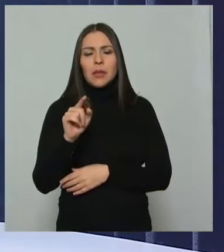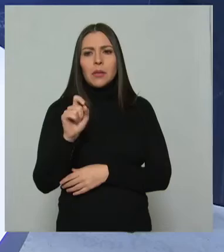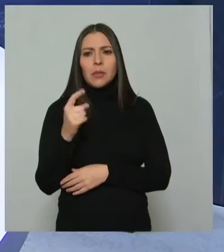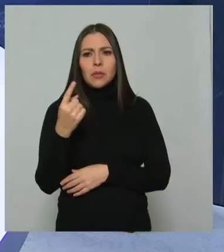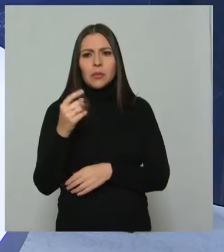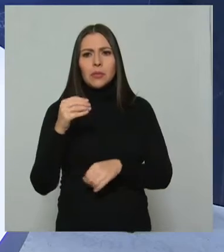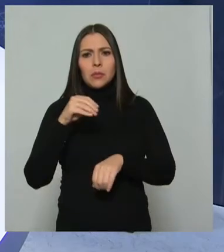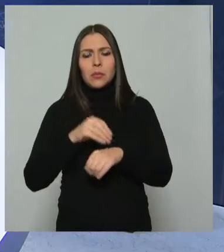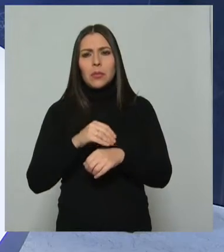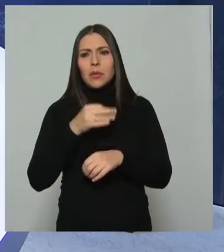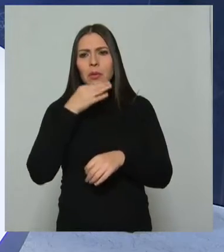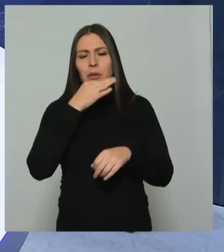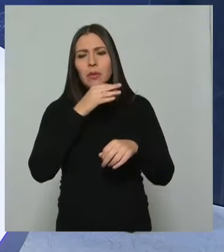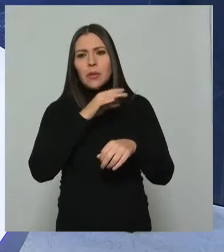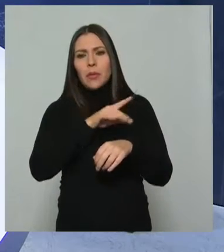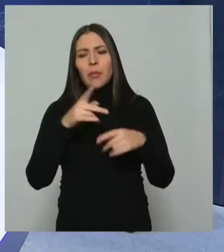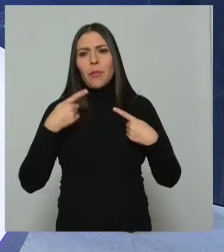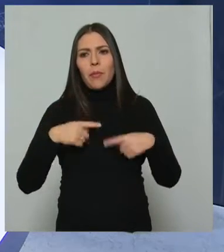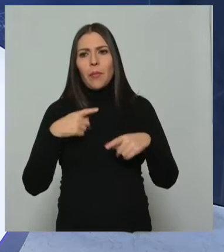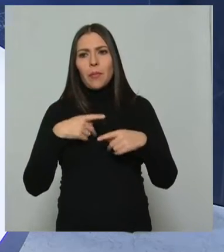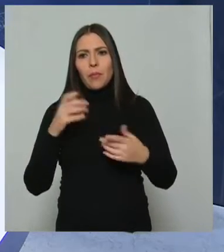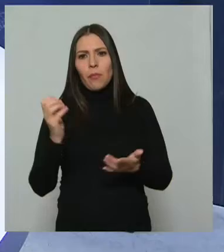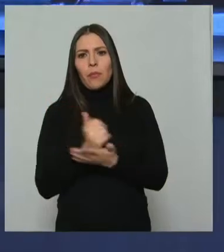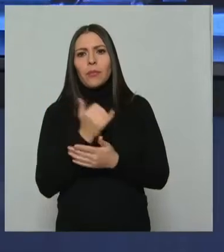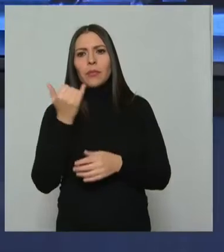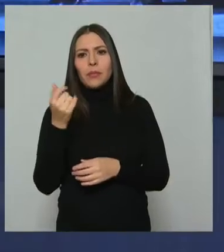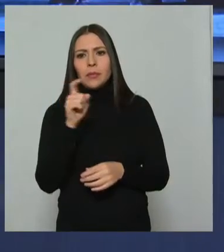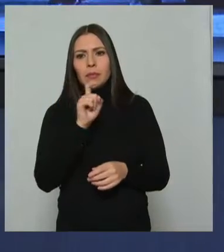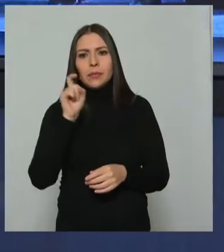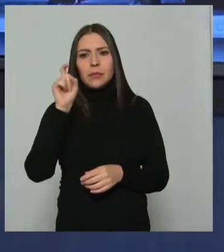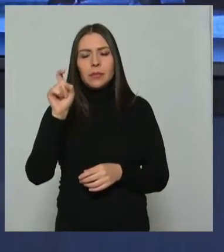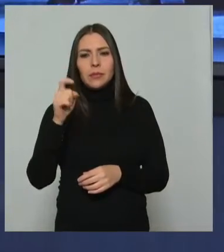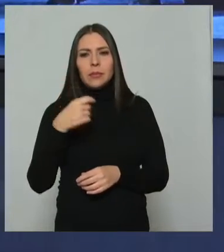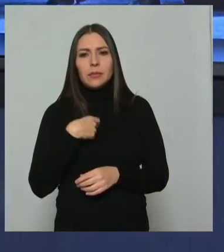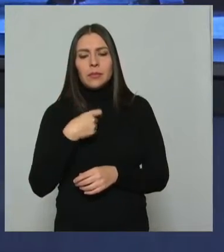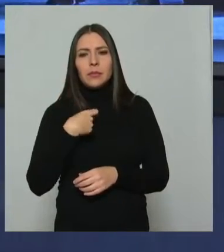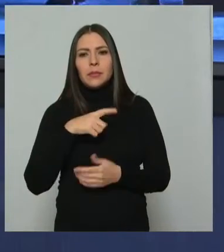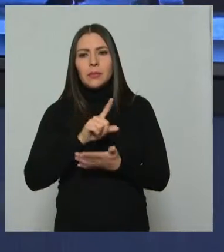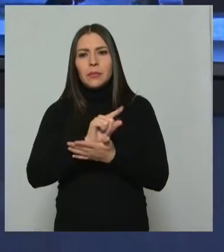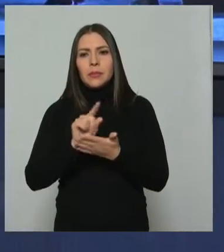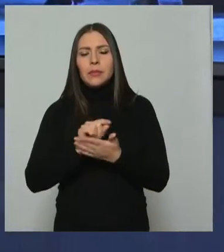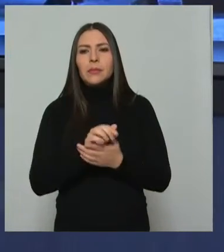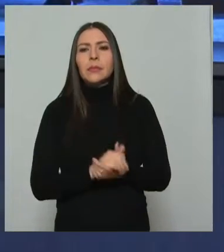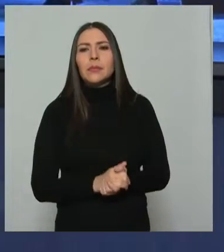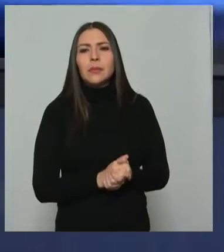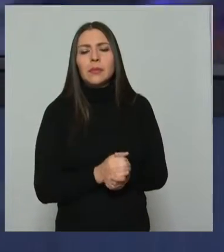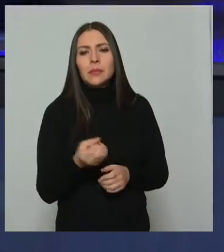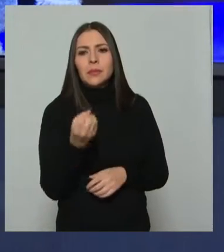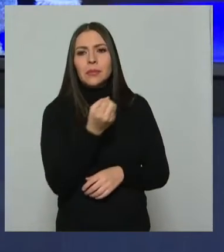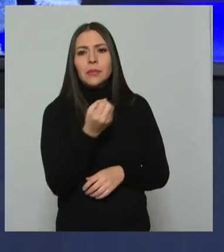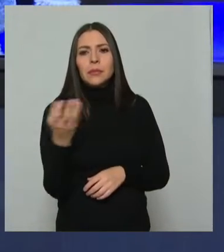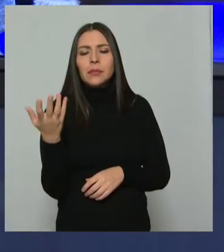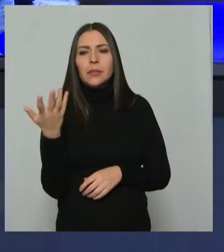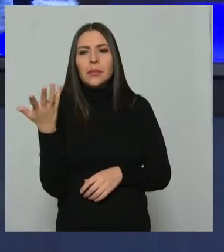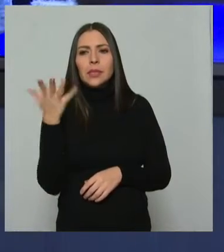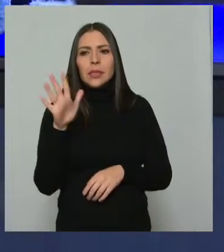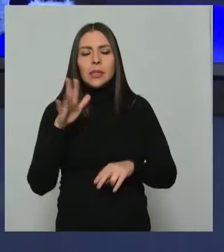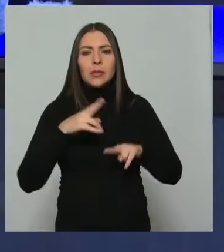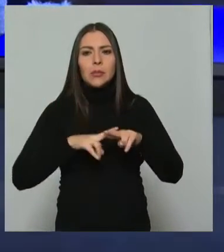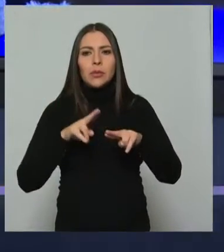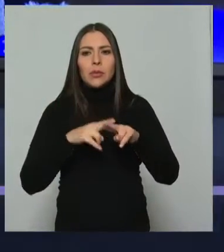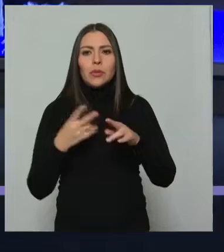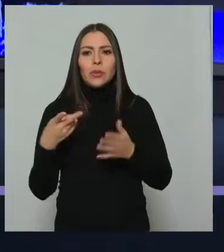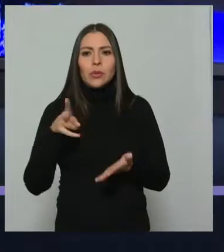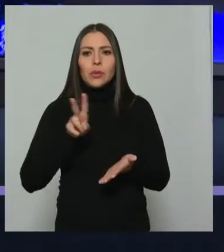ves? Sí. Sí, para que nuestro público se los lleve. Y que me sigan a mí también. ¿Cuántas cortesías nos traes? Nos traen 10 pases dobles para hoy.